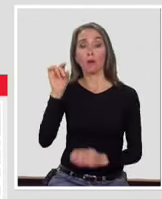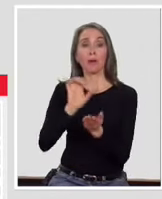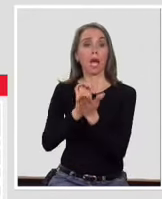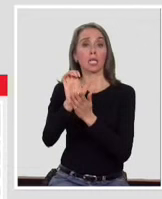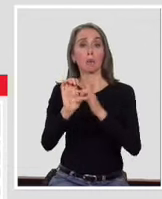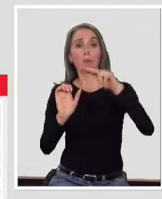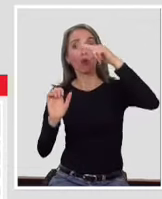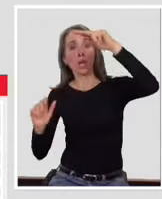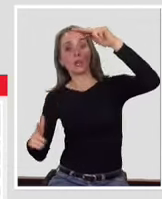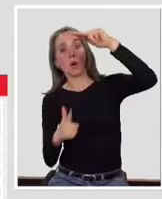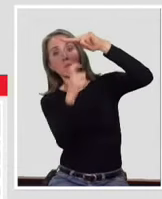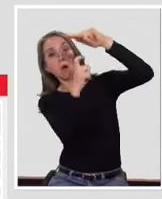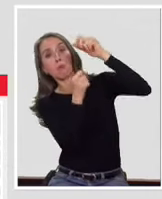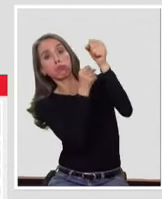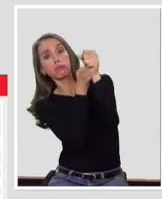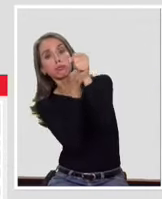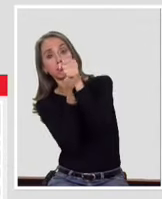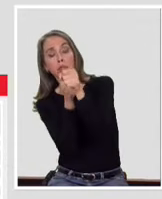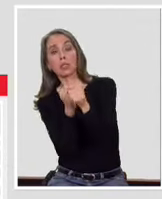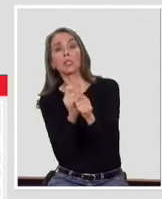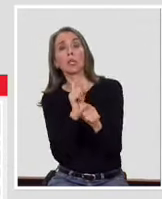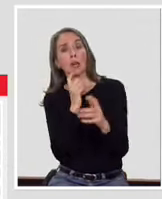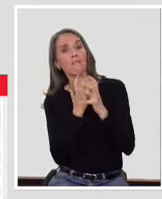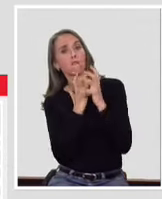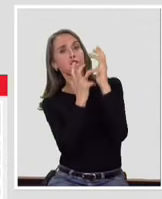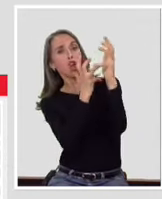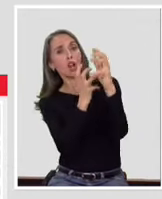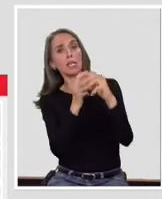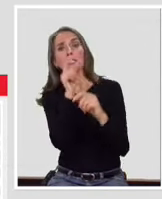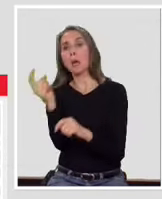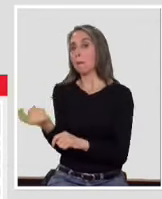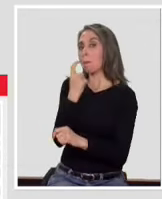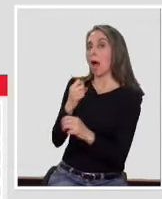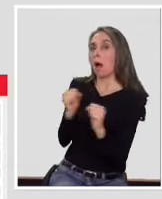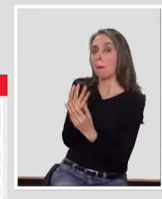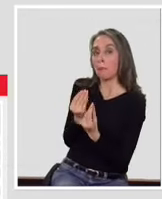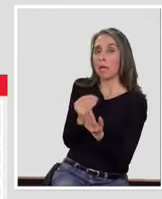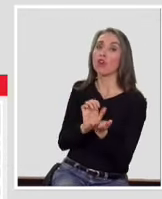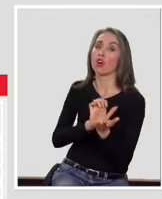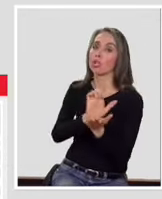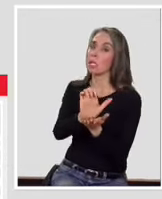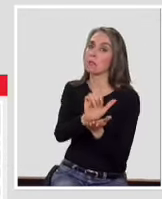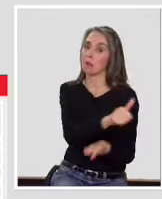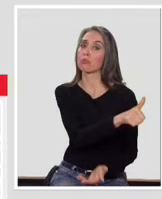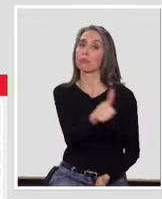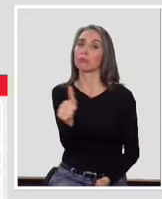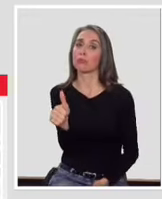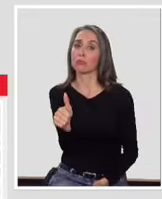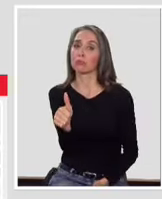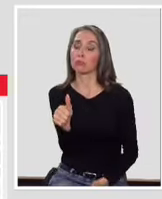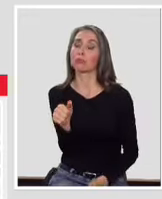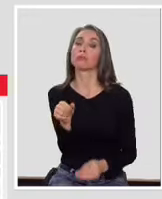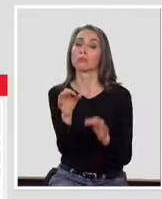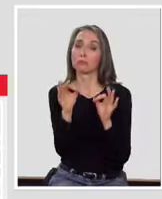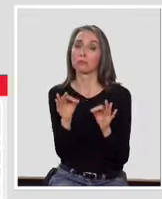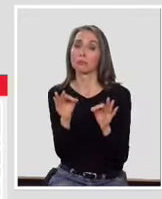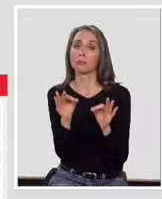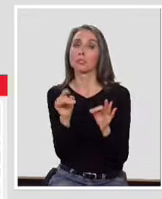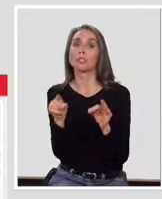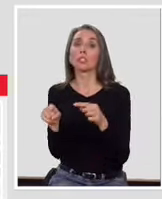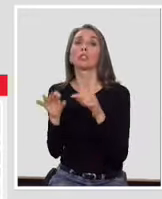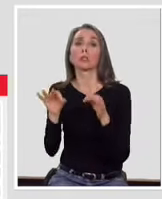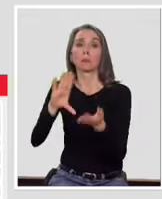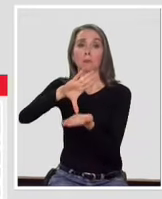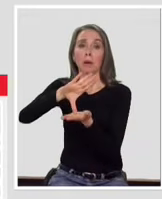Chile reitera que la violencia y el amedrentamiento merecen, comillas, el rechazo unánime como forma de acción en una